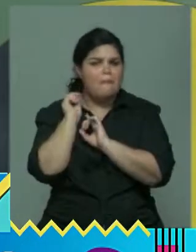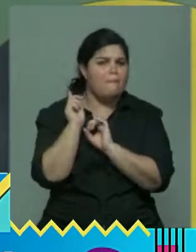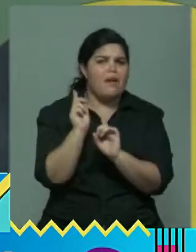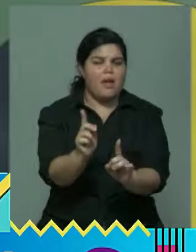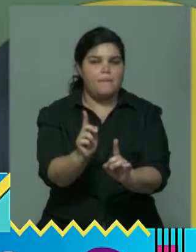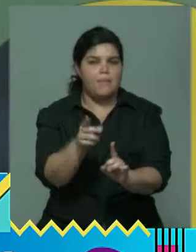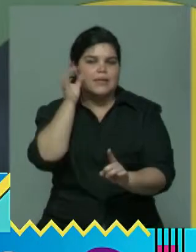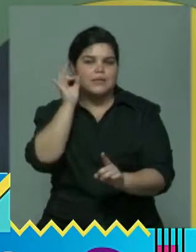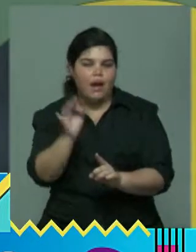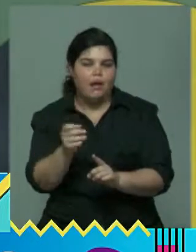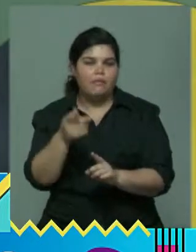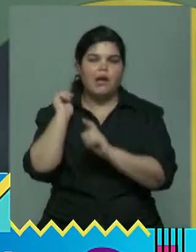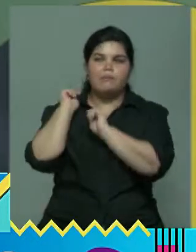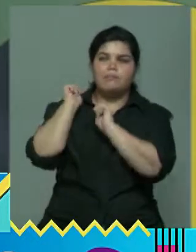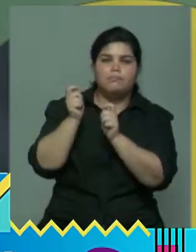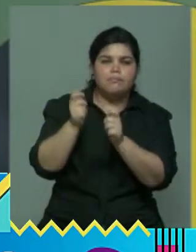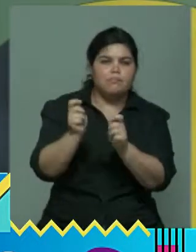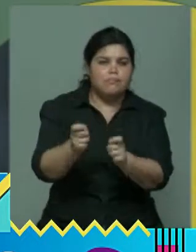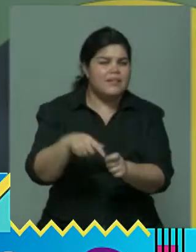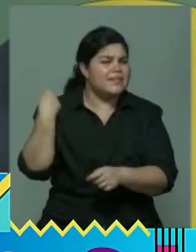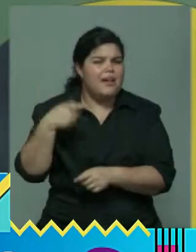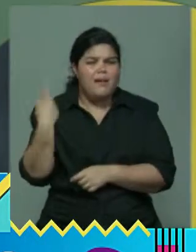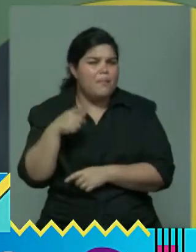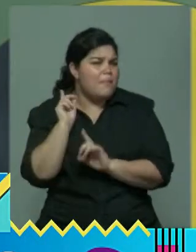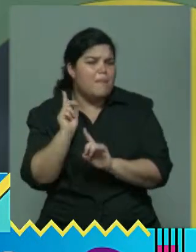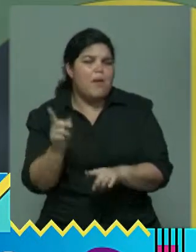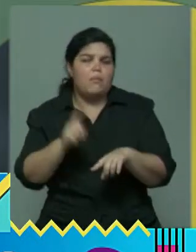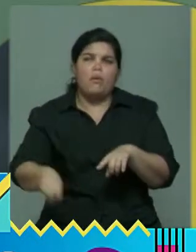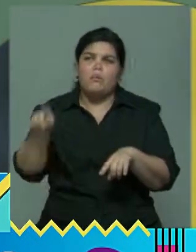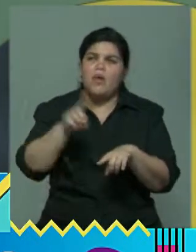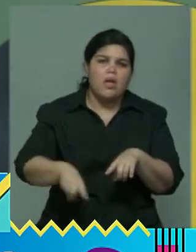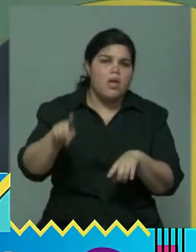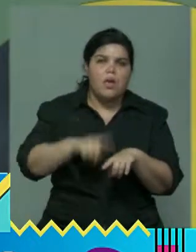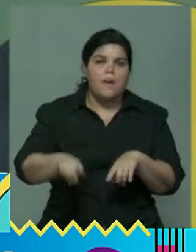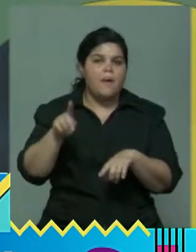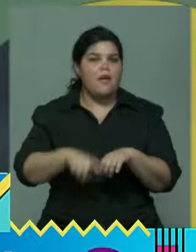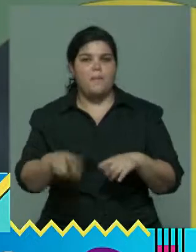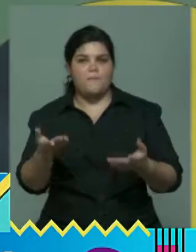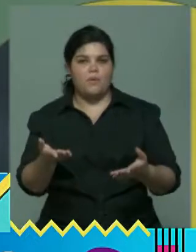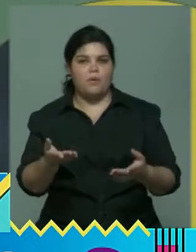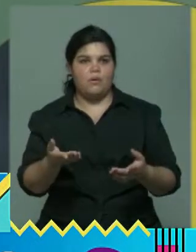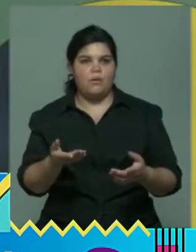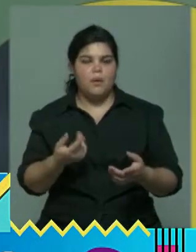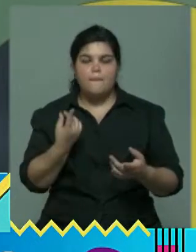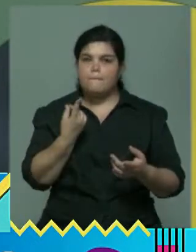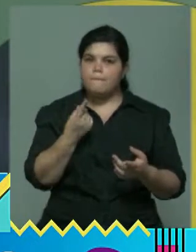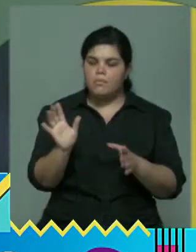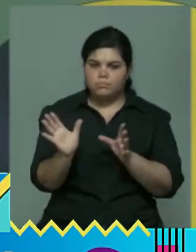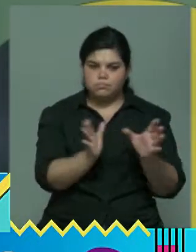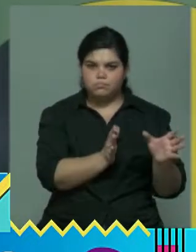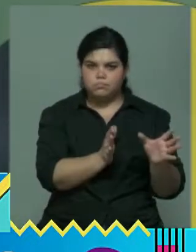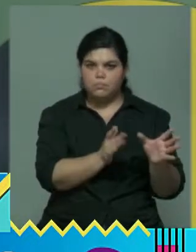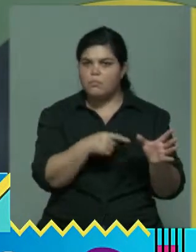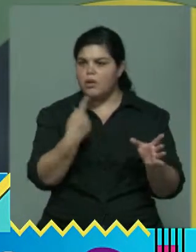dónde vienen, pero lo podemos hablar en otro momento. Digamos, como este intento de querer sostener algo, pero me parece que por otro lado están pasando